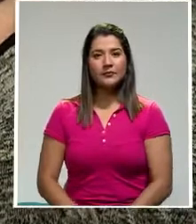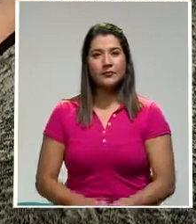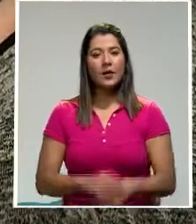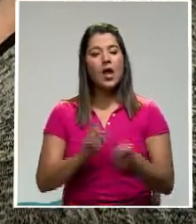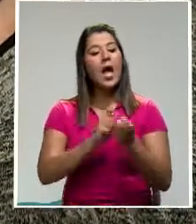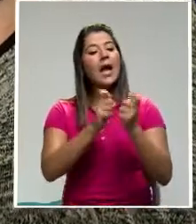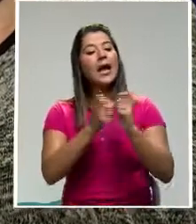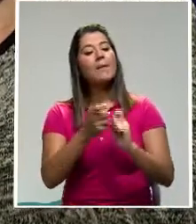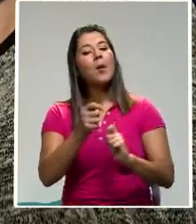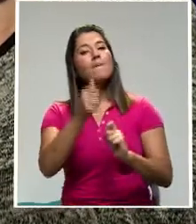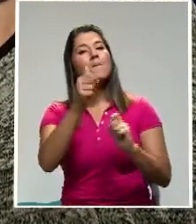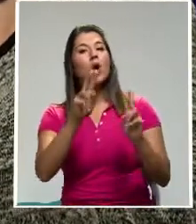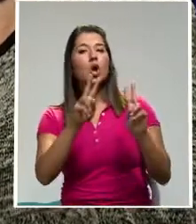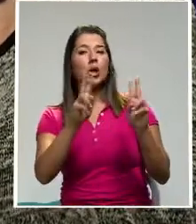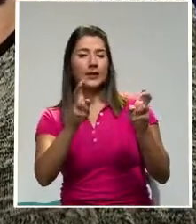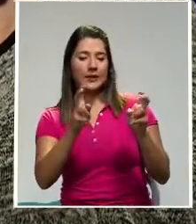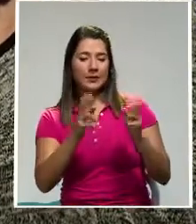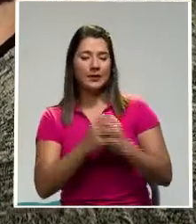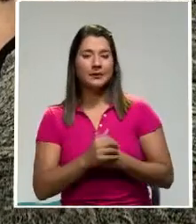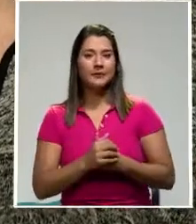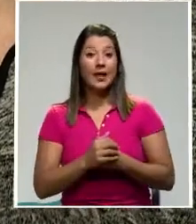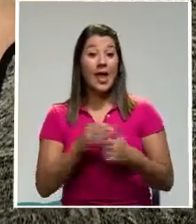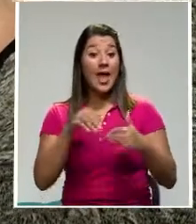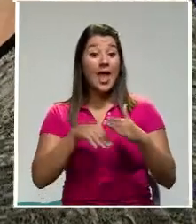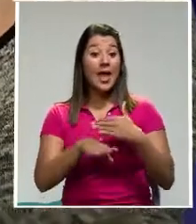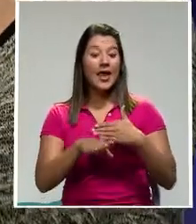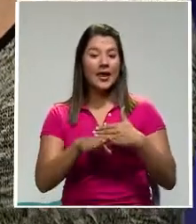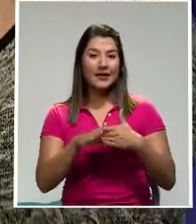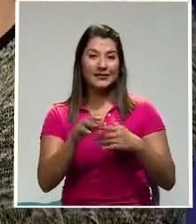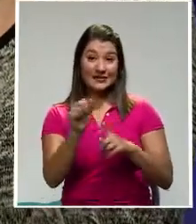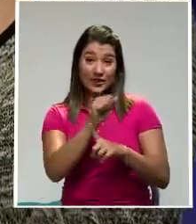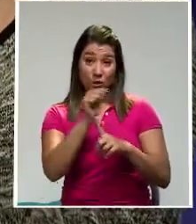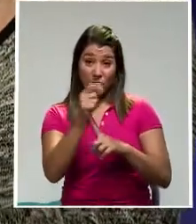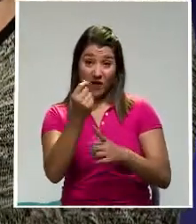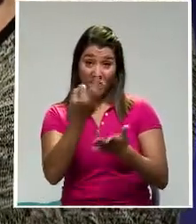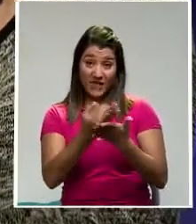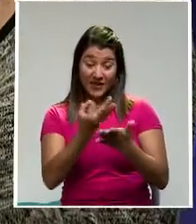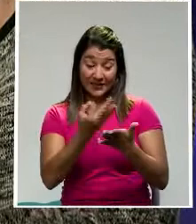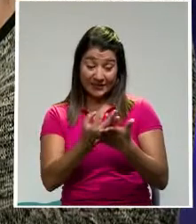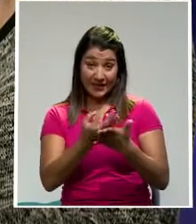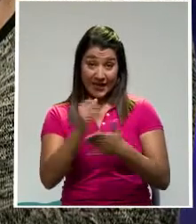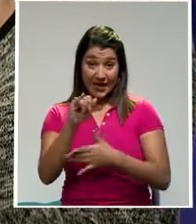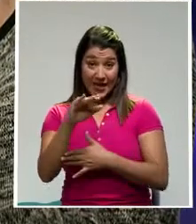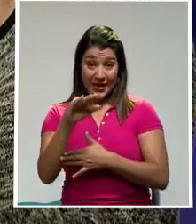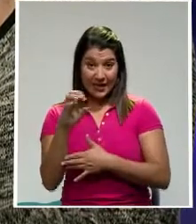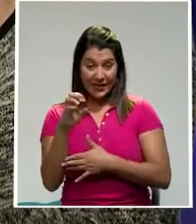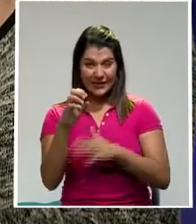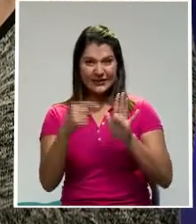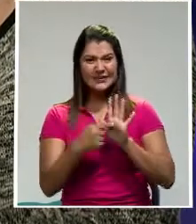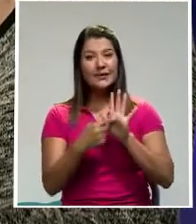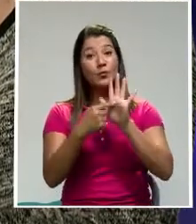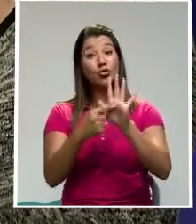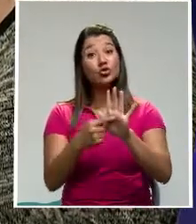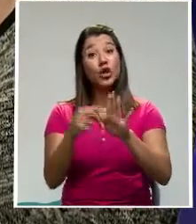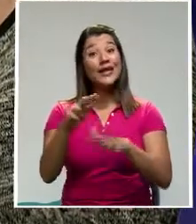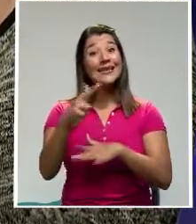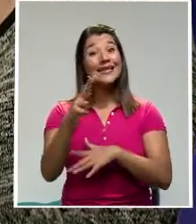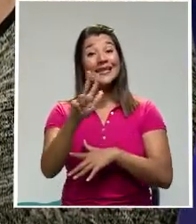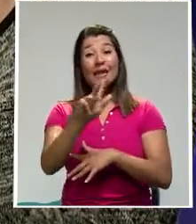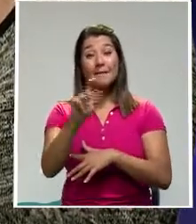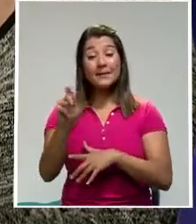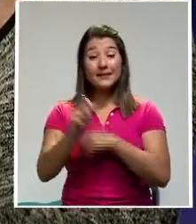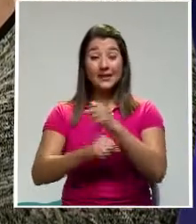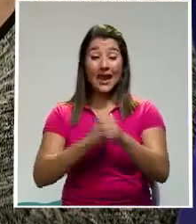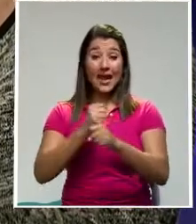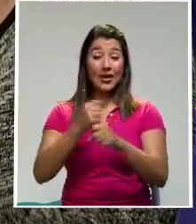Le cambio un poco el eje de la conversación. En los estados financieros del ICE se reflejó en el tercer trimestre del